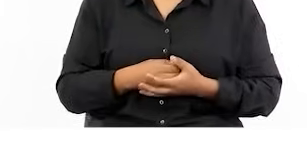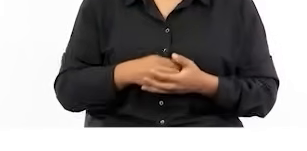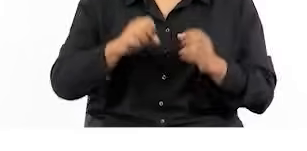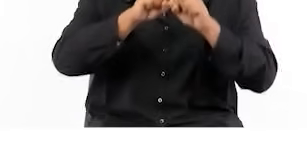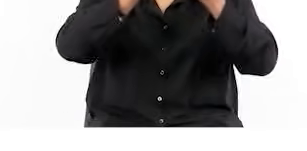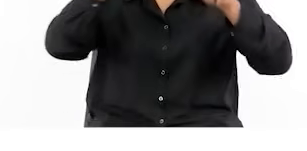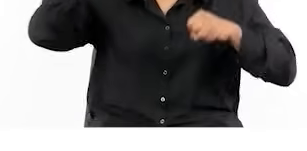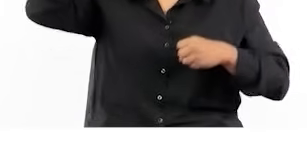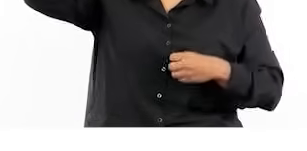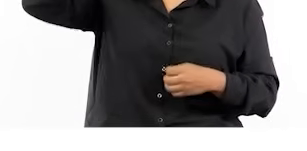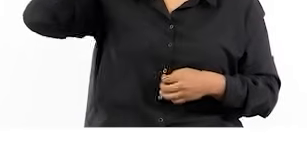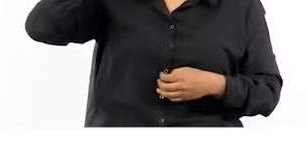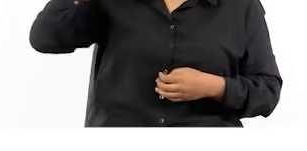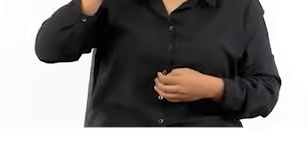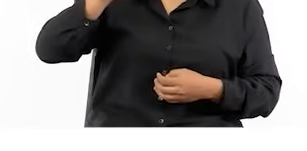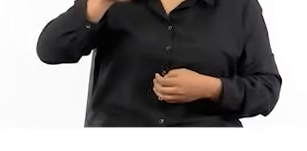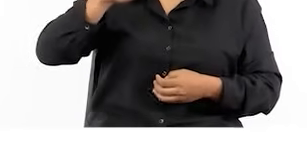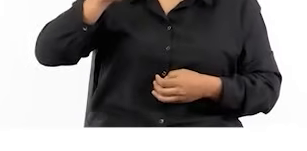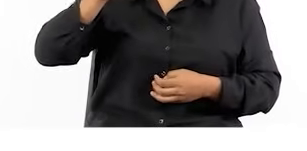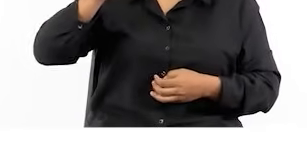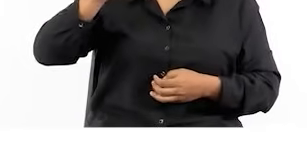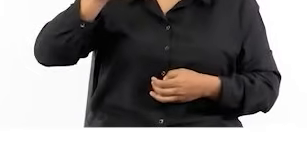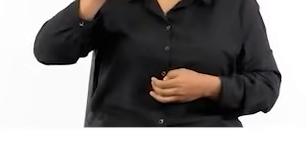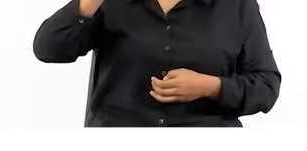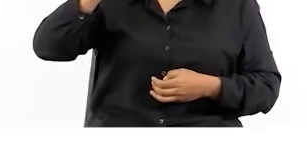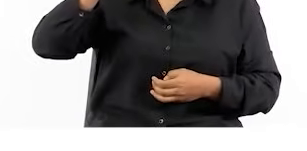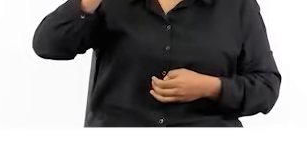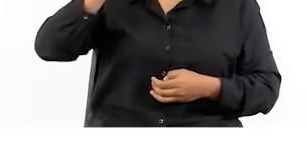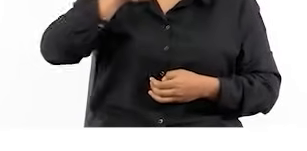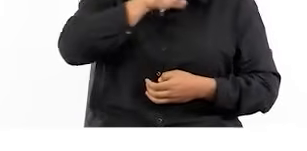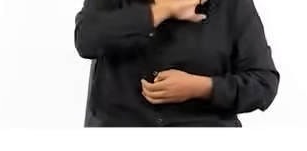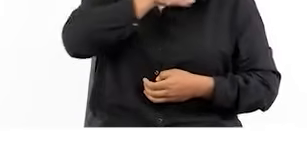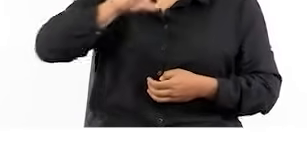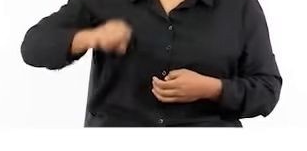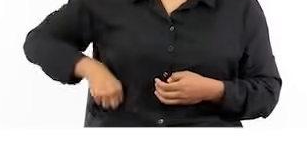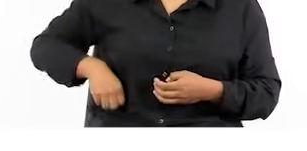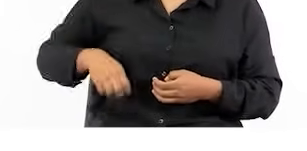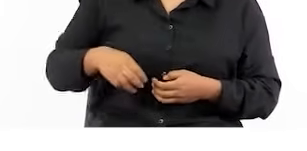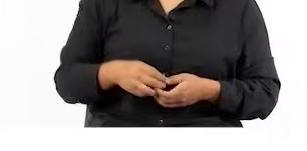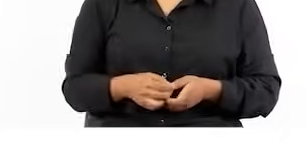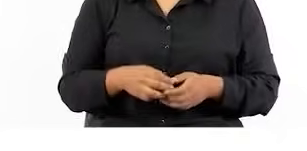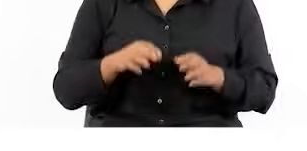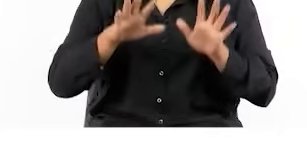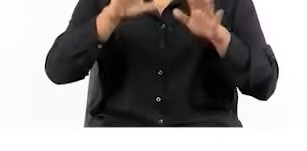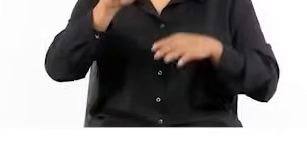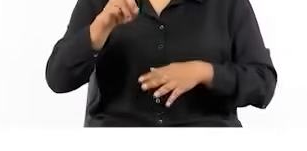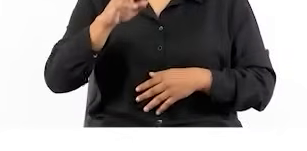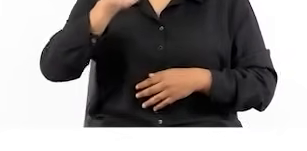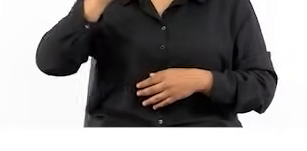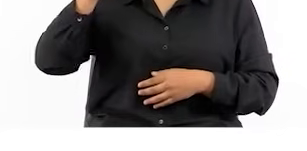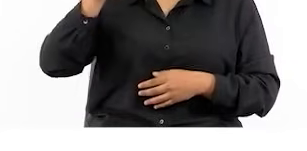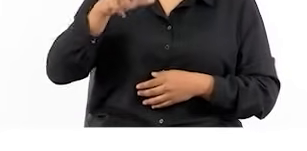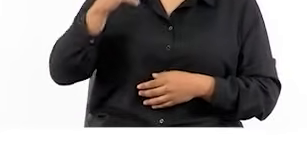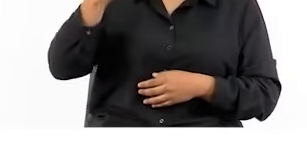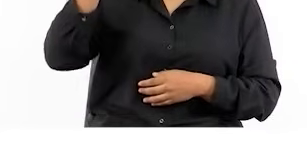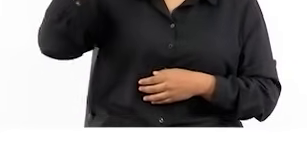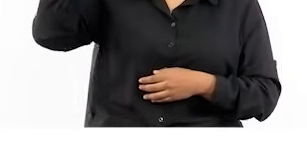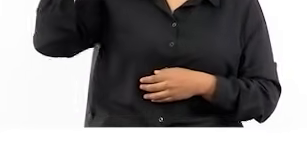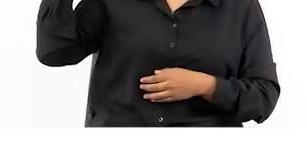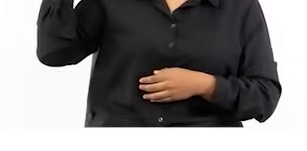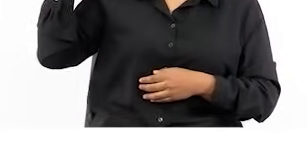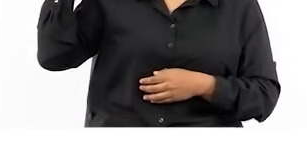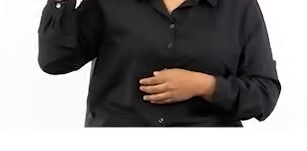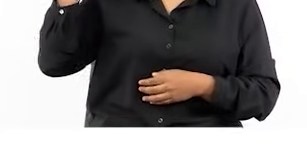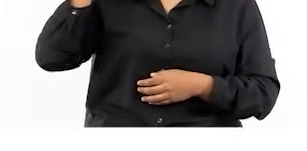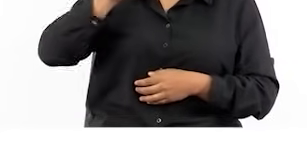Algo interesante que ocurre en nuestro sistema solar son los eclipses. Por ejemplo, en El Salvador, el 11 de julio